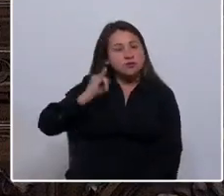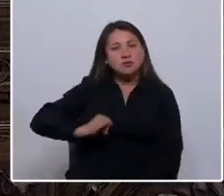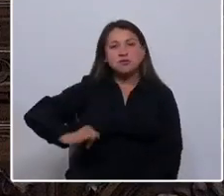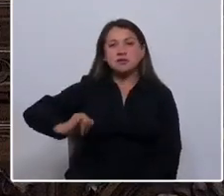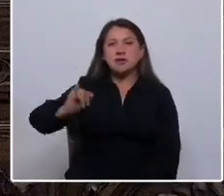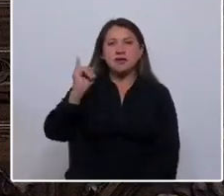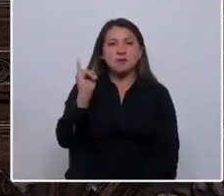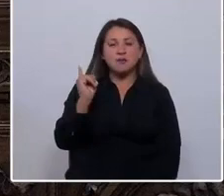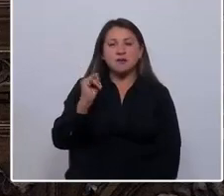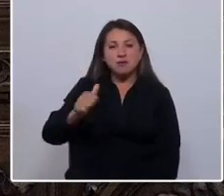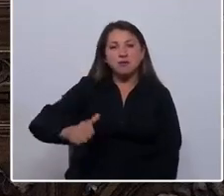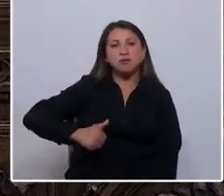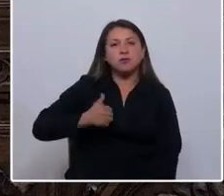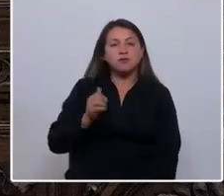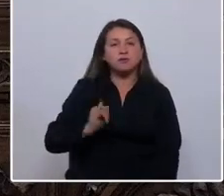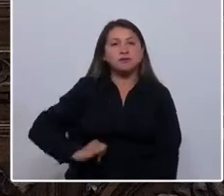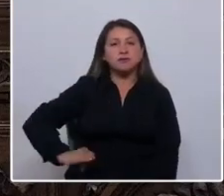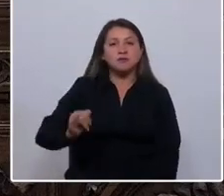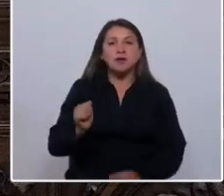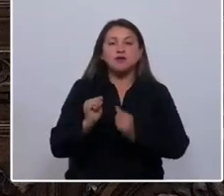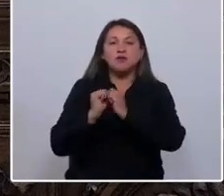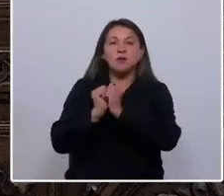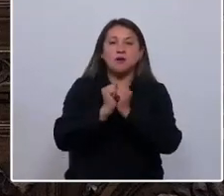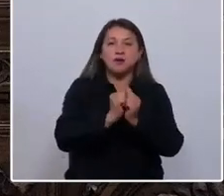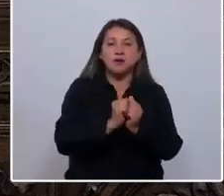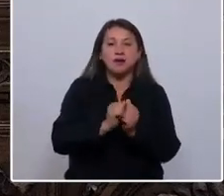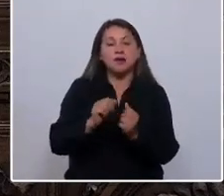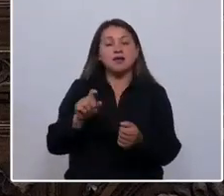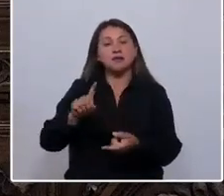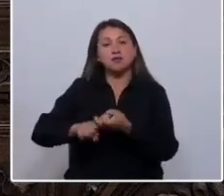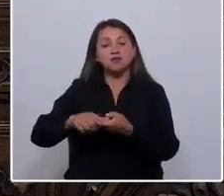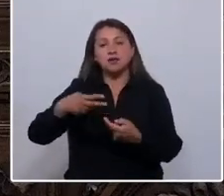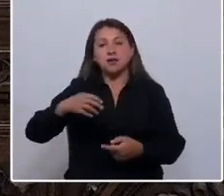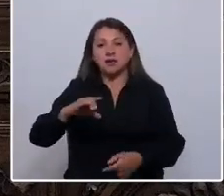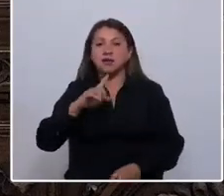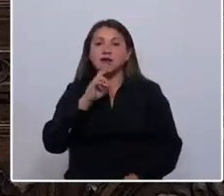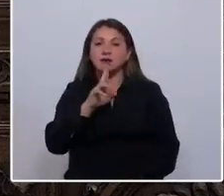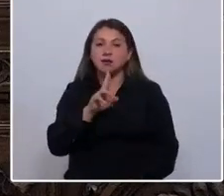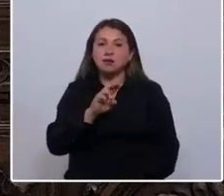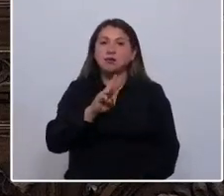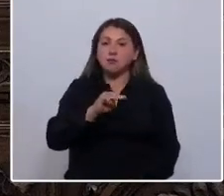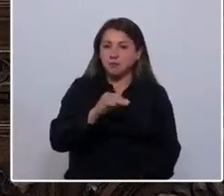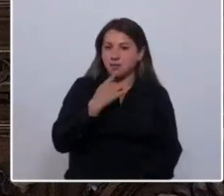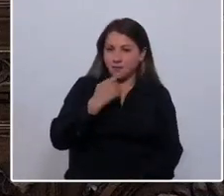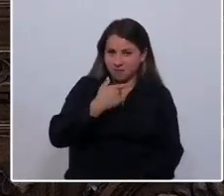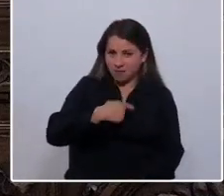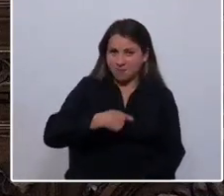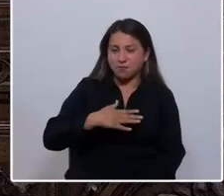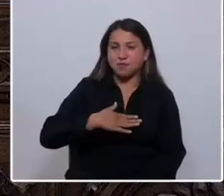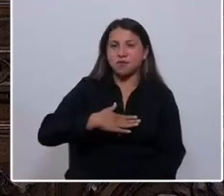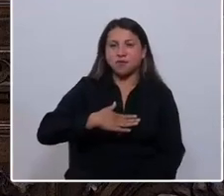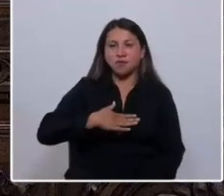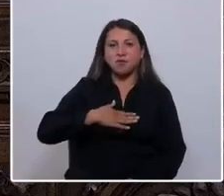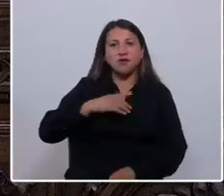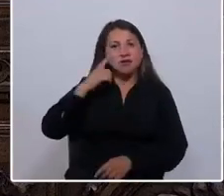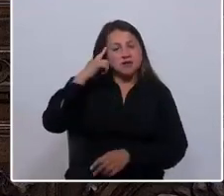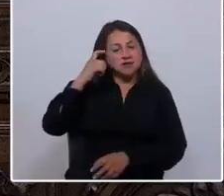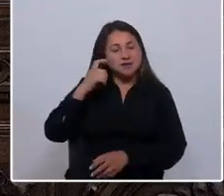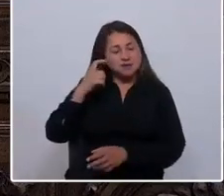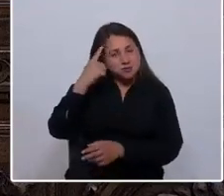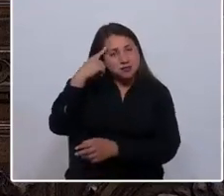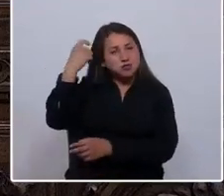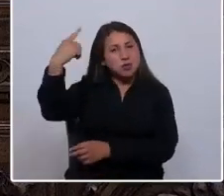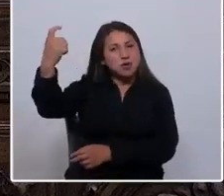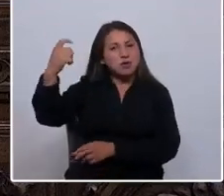voluntaria perpetua, compañera y amante de Héctor, y ante todo madre de Amarú, mi ancla a la tierra y a los sueños.